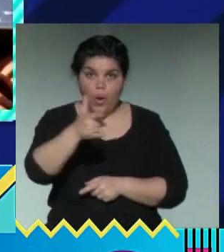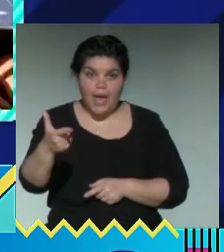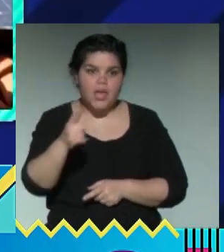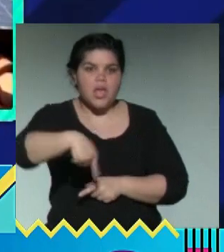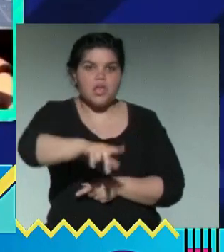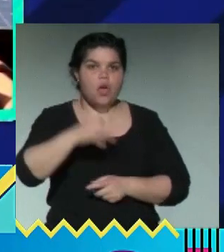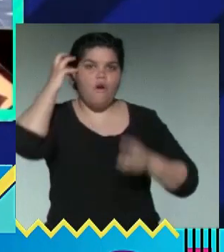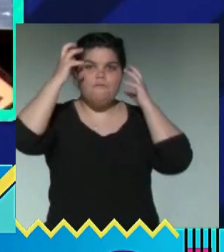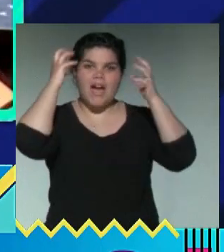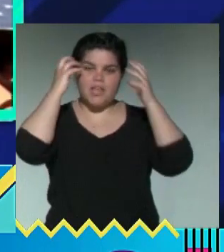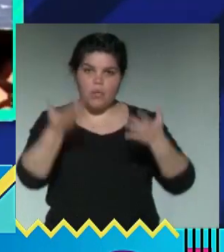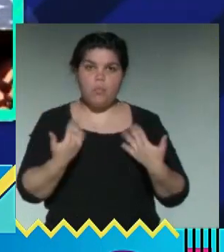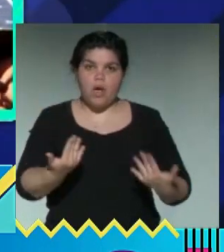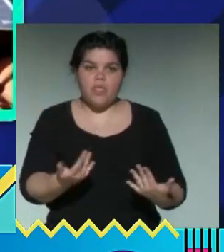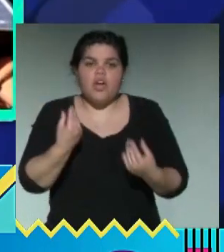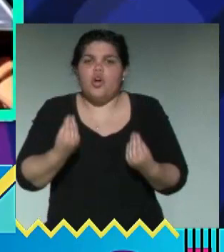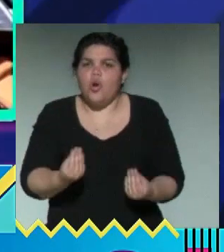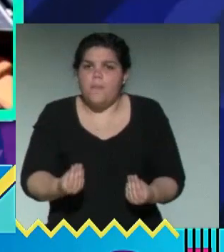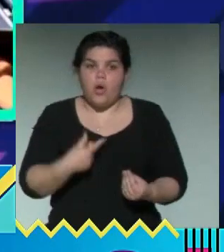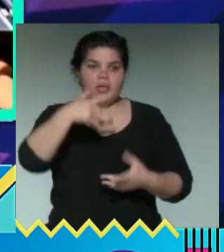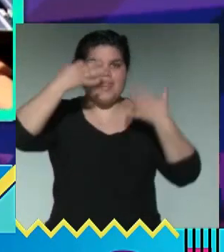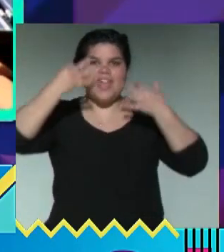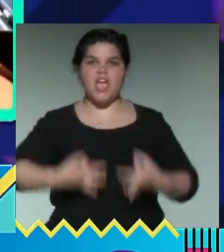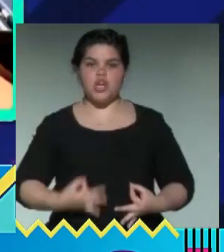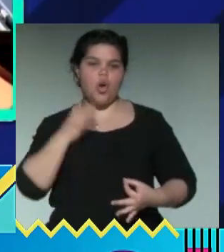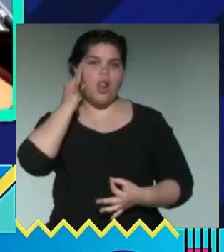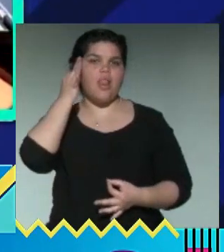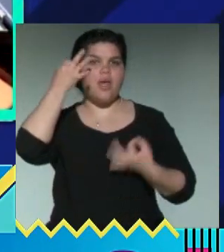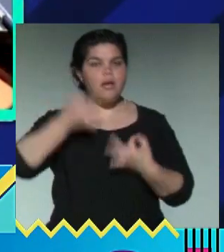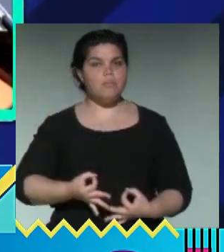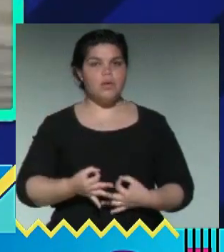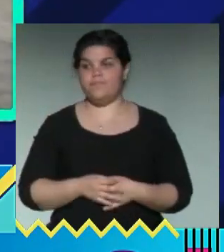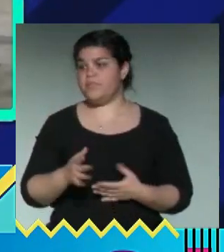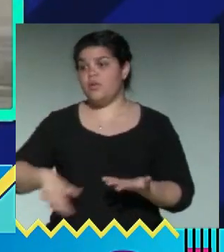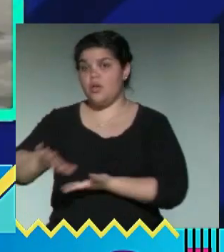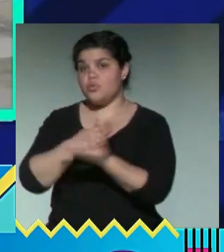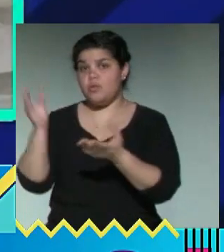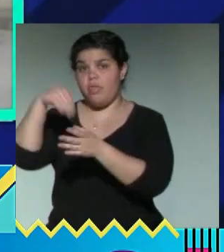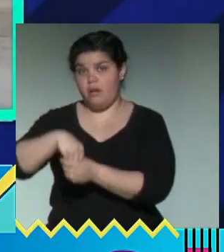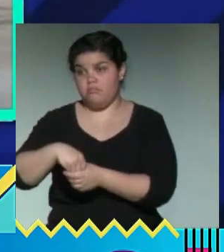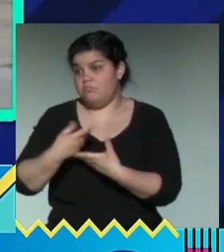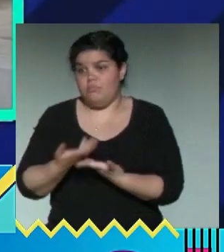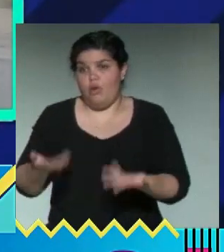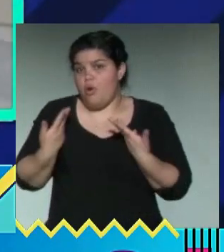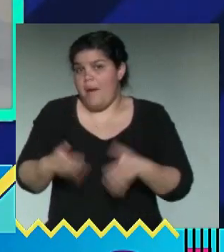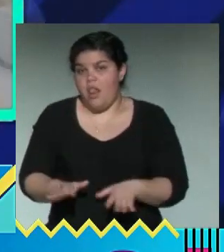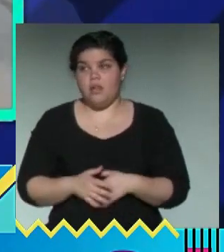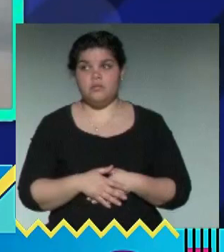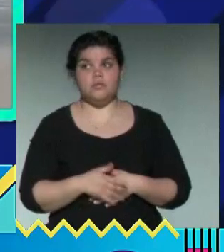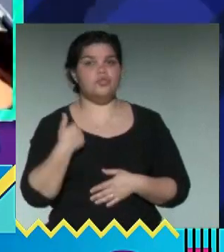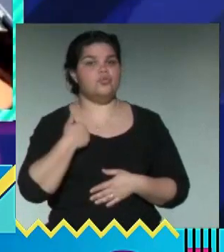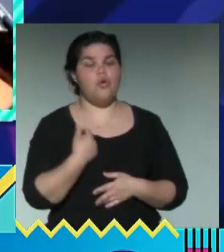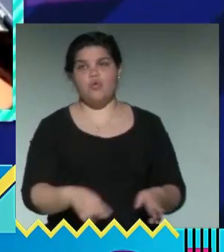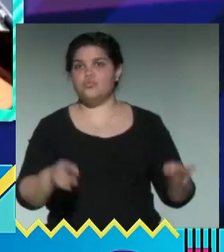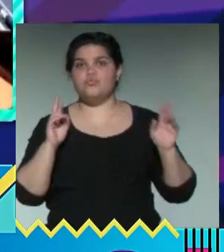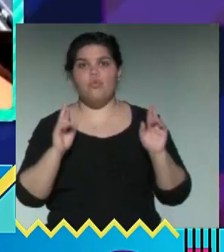que es algo de dignidad, el hecho de sentirse limpio. Fundamental, el enfoque social es fundamental. Que es algo básico, o sea, yo tengo suerte en ir a mi